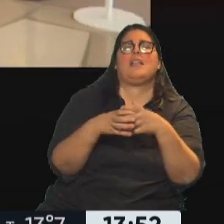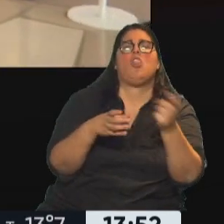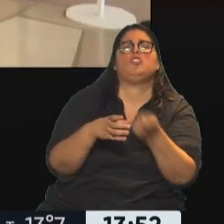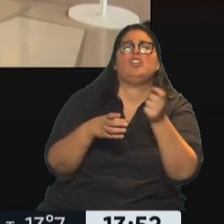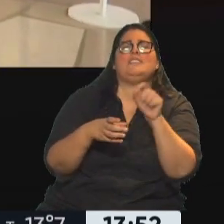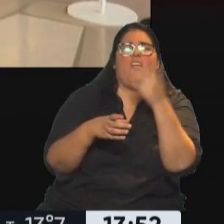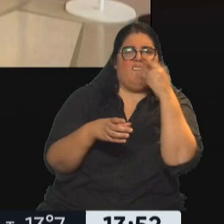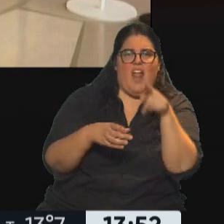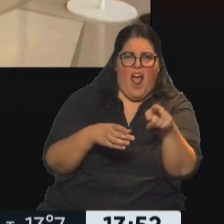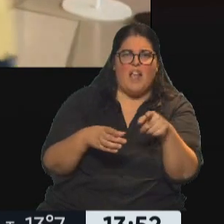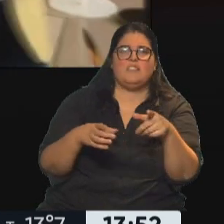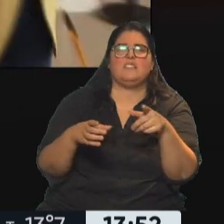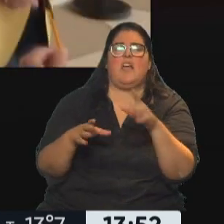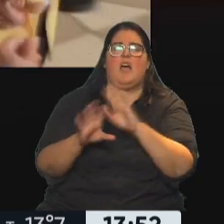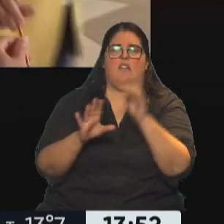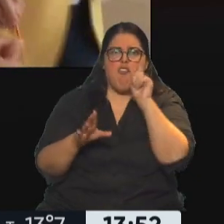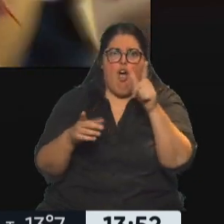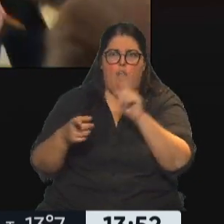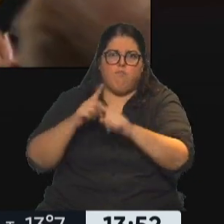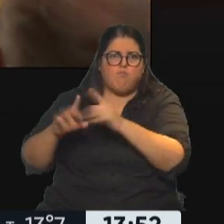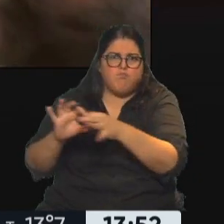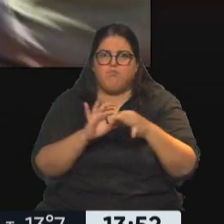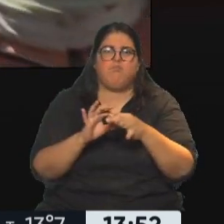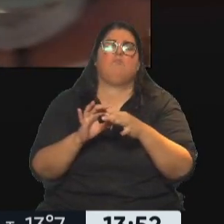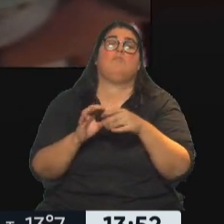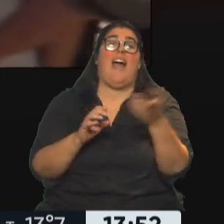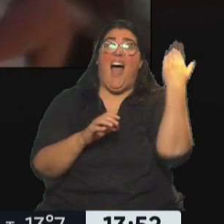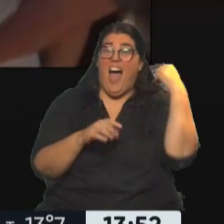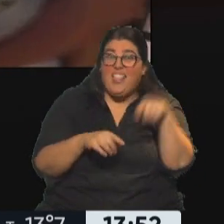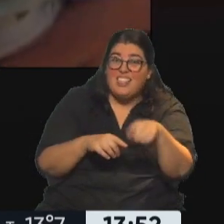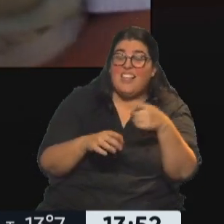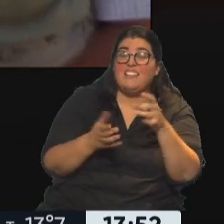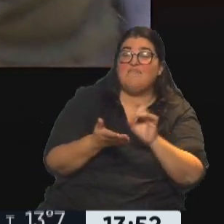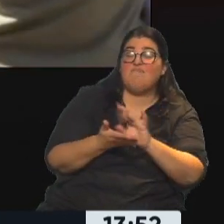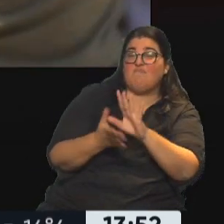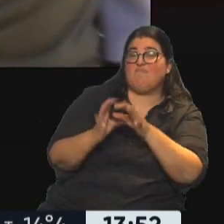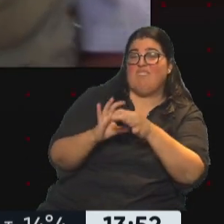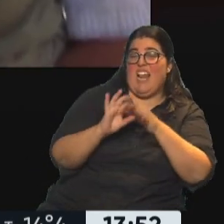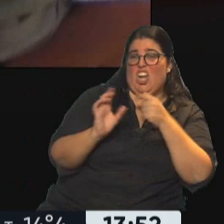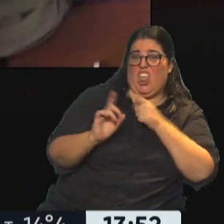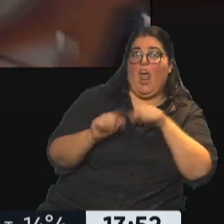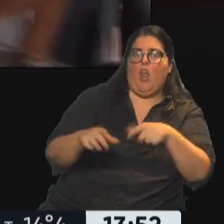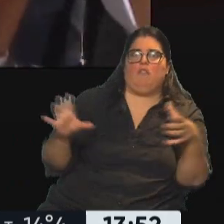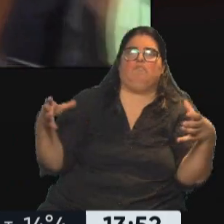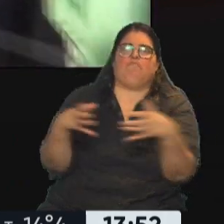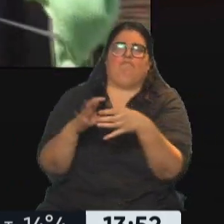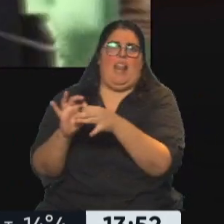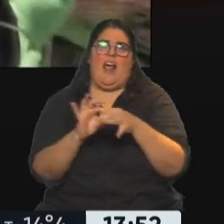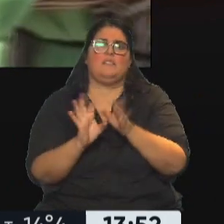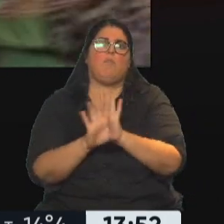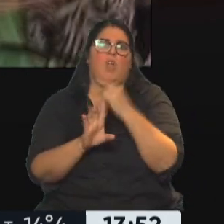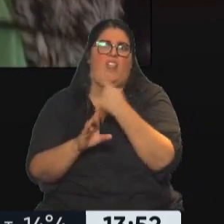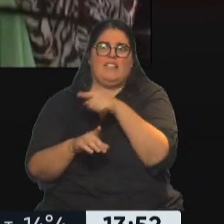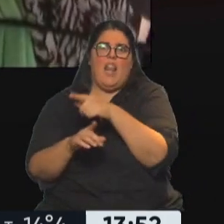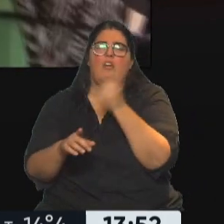que era el sector que justamente rechazaba una alianza con Francia insumisa. Es decir, logró una coalición de una gran